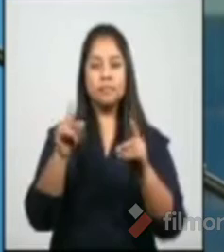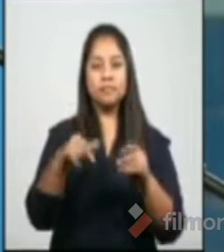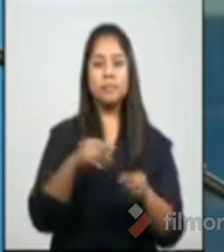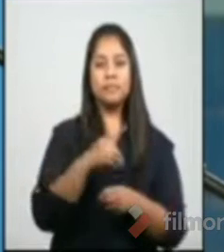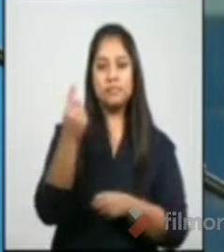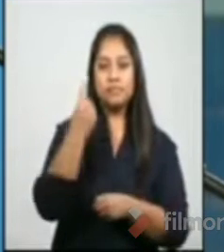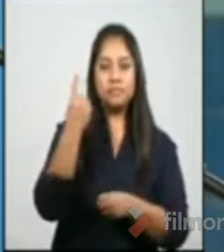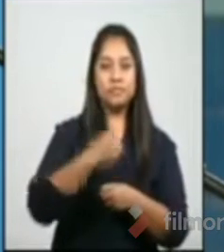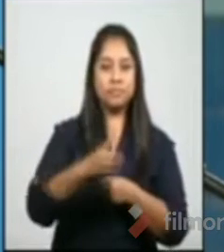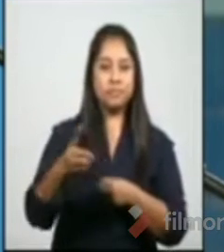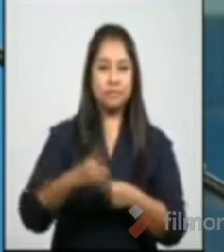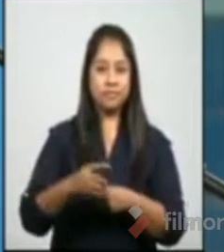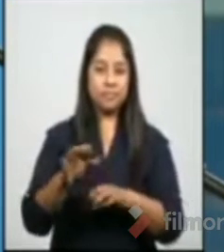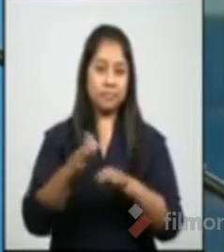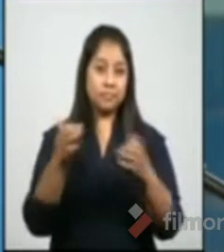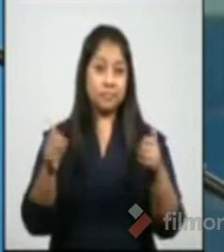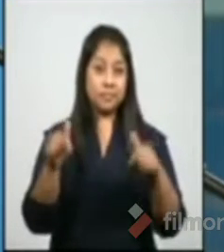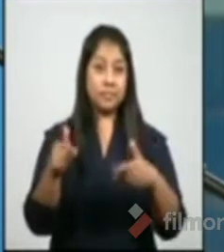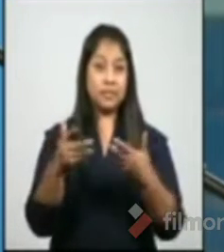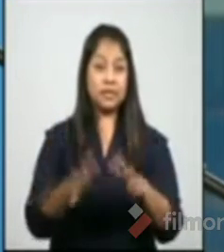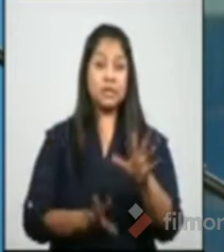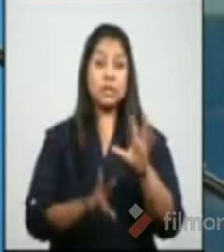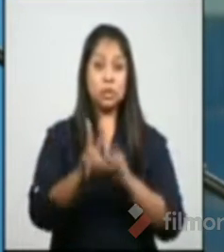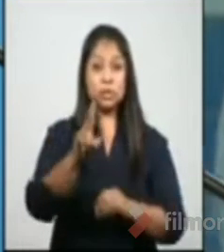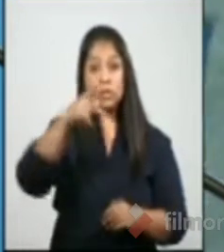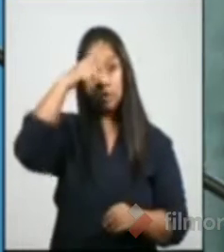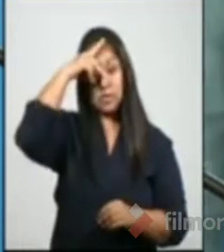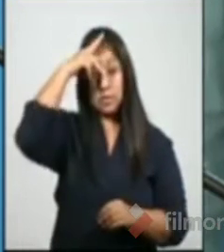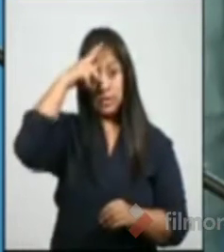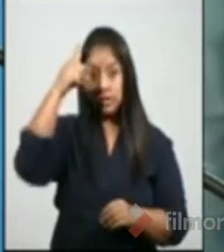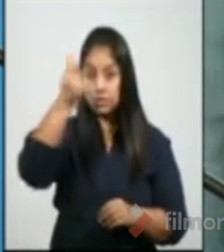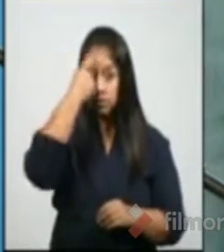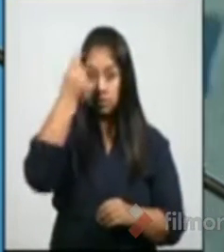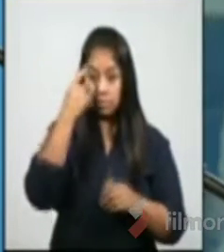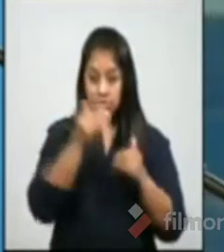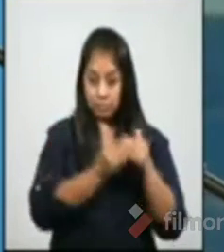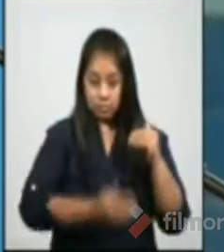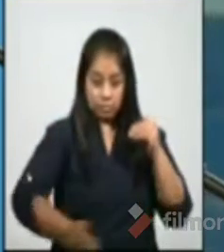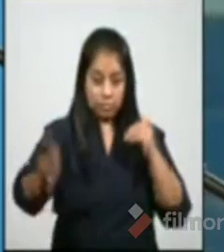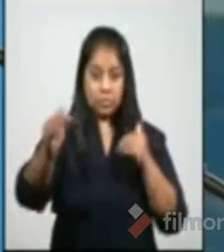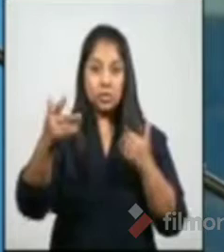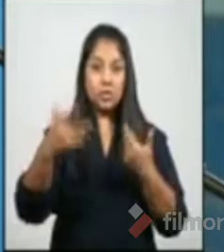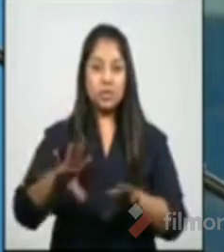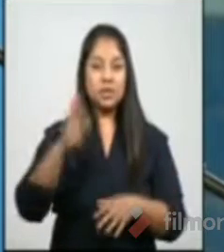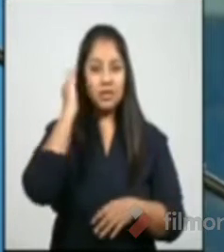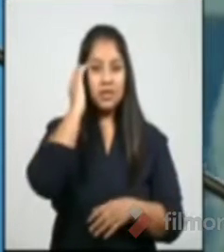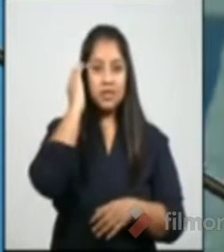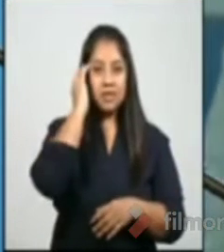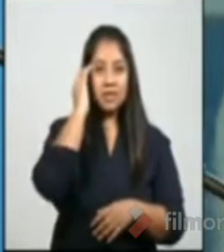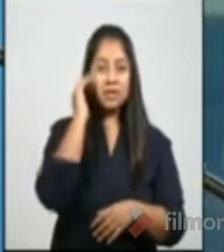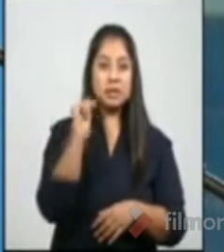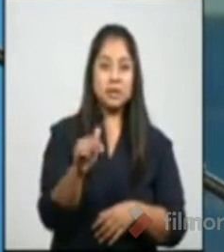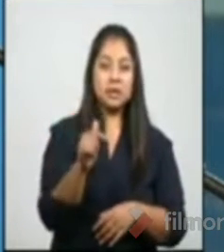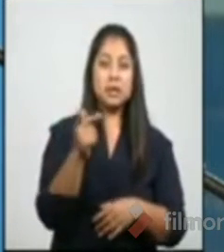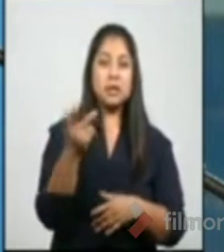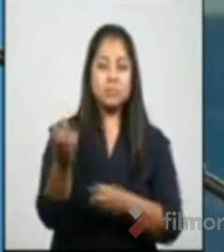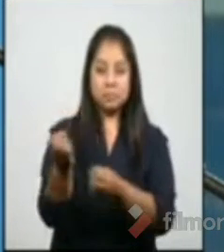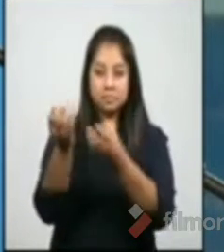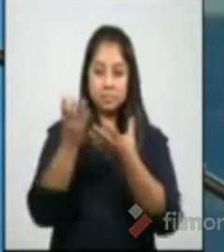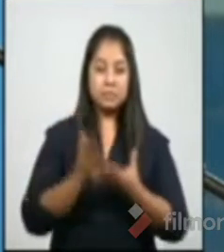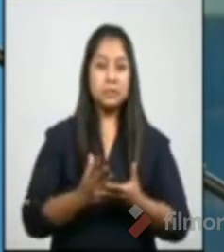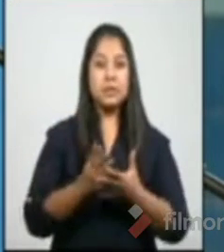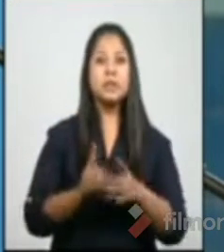que, pues estos casi 12 kilómetros que se trabajaron en este proyecto, sabemos que van a traer